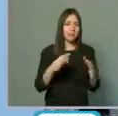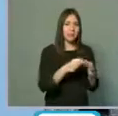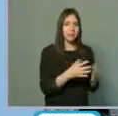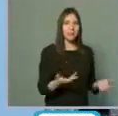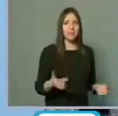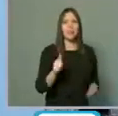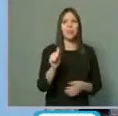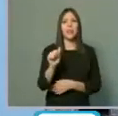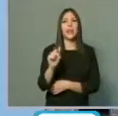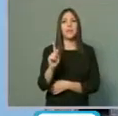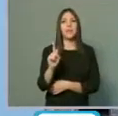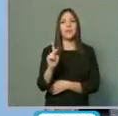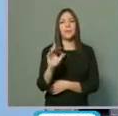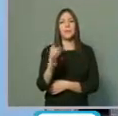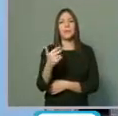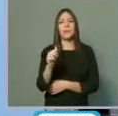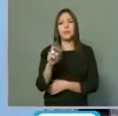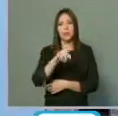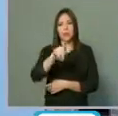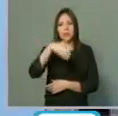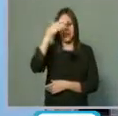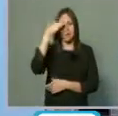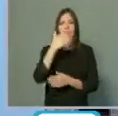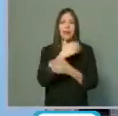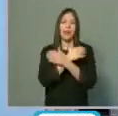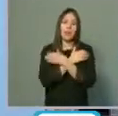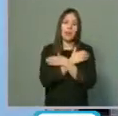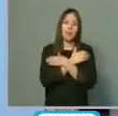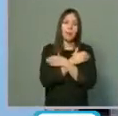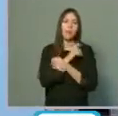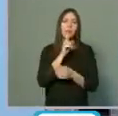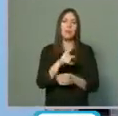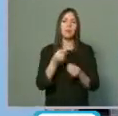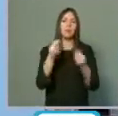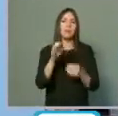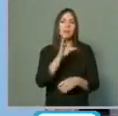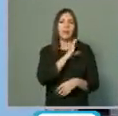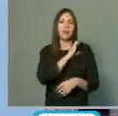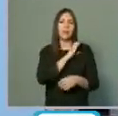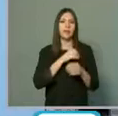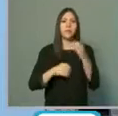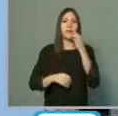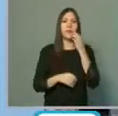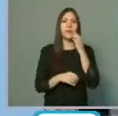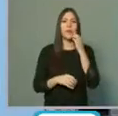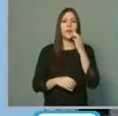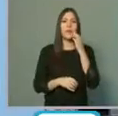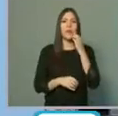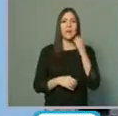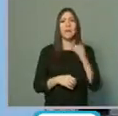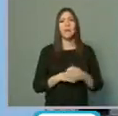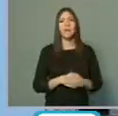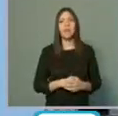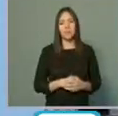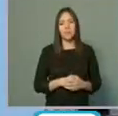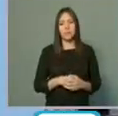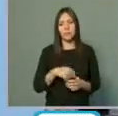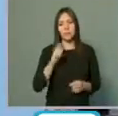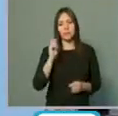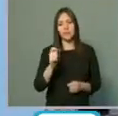nosotros qué es apapachar. Un mexicano sabe que es un abrazo, pero con mucho cariño. Pero apapachar viene del náhuatl,